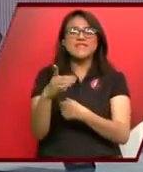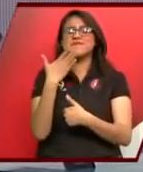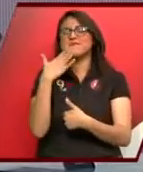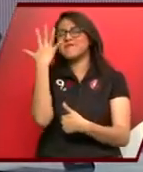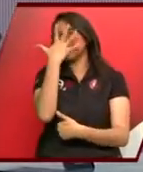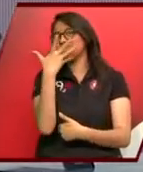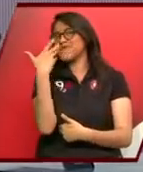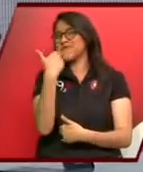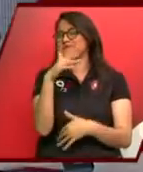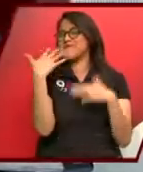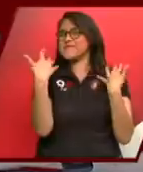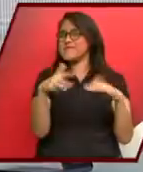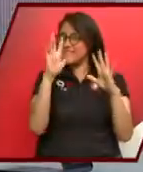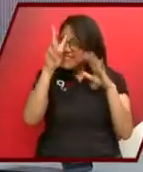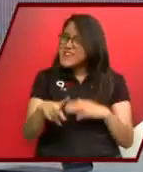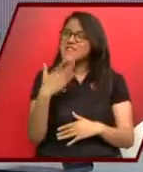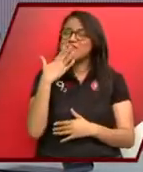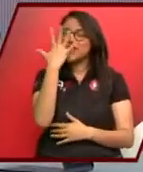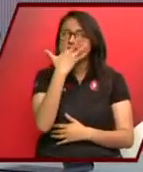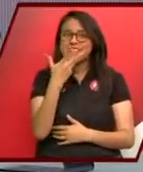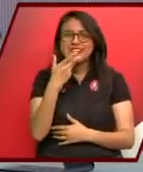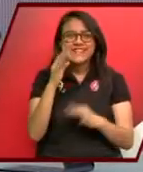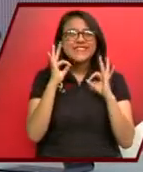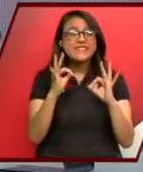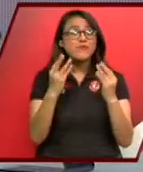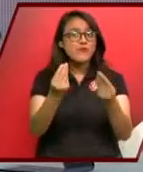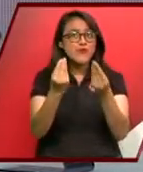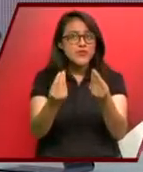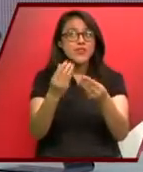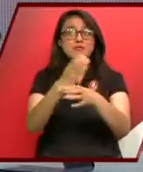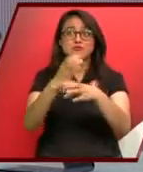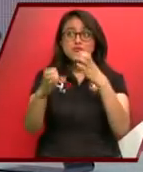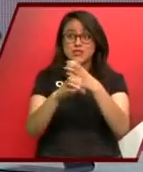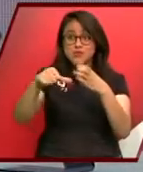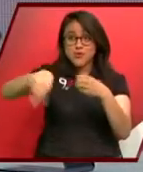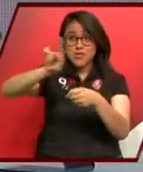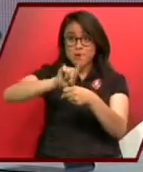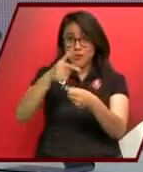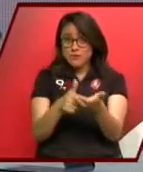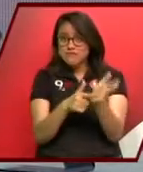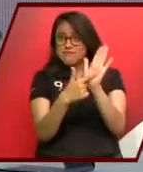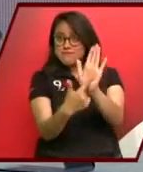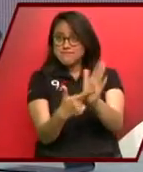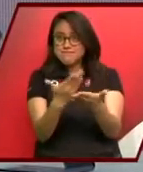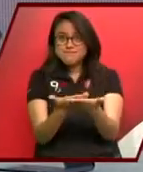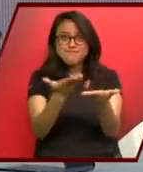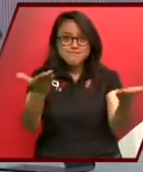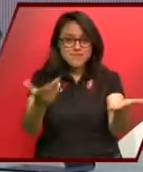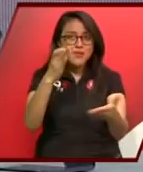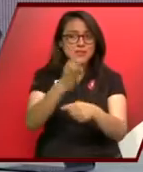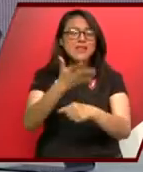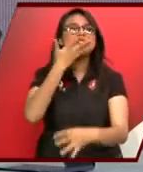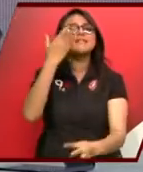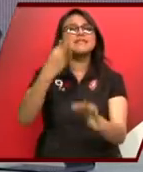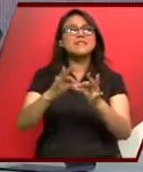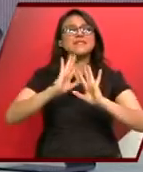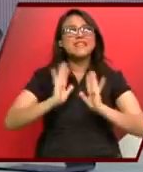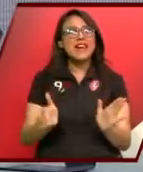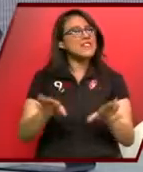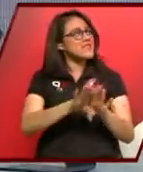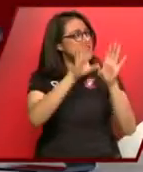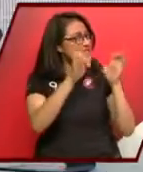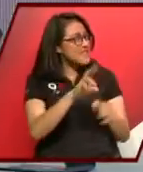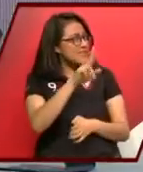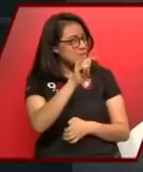poner coquetísimo esto, va a estar increíble el juguetón. Muchas cosas que el día de hoy podemos platicar y tener listo para ello. ¿Cómo estás,